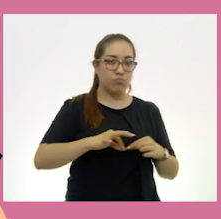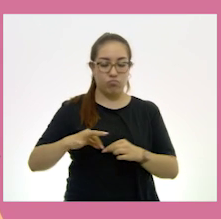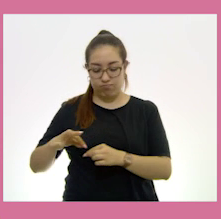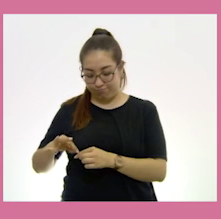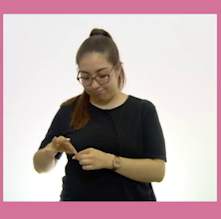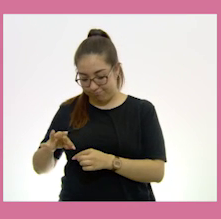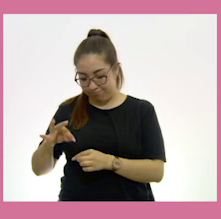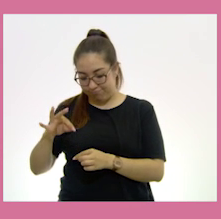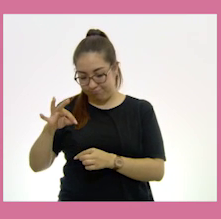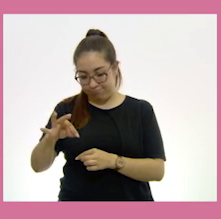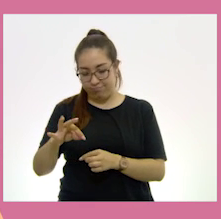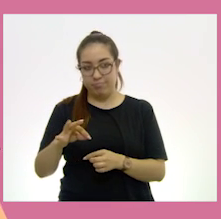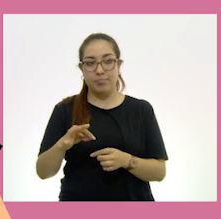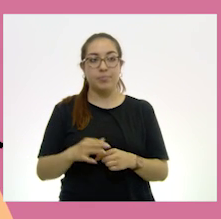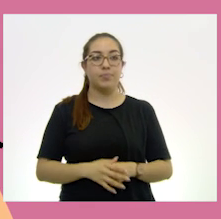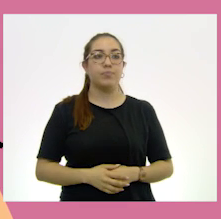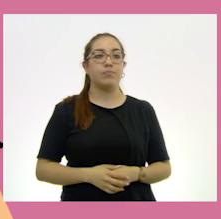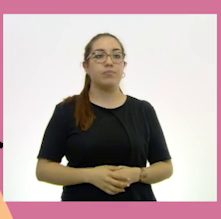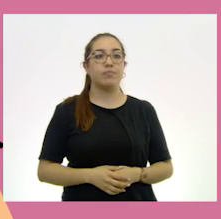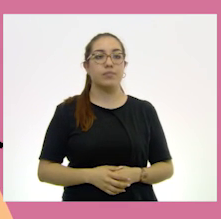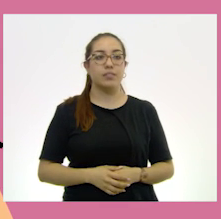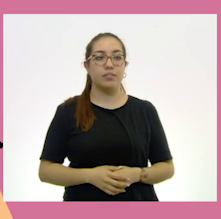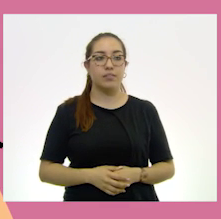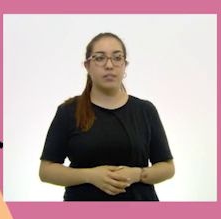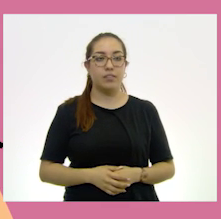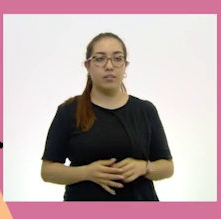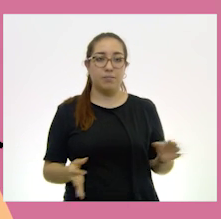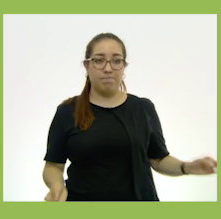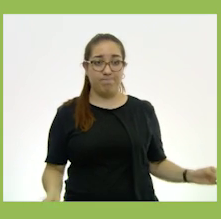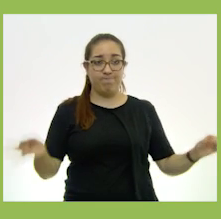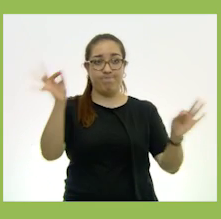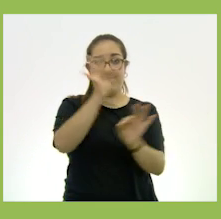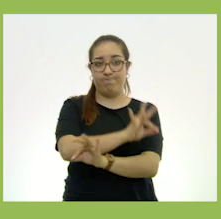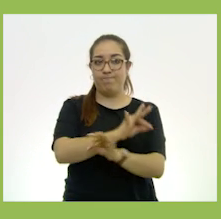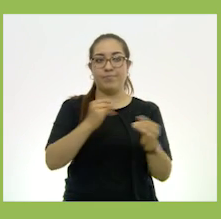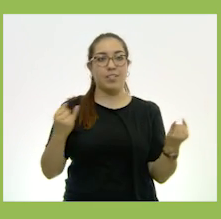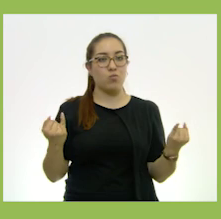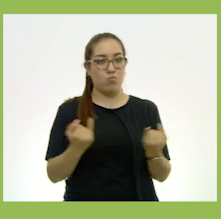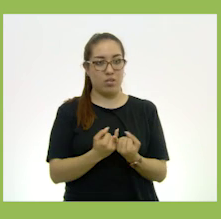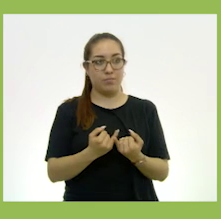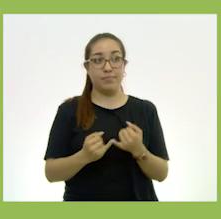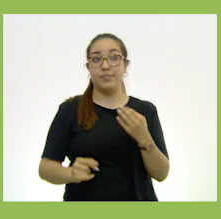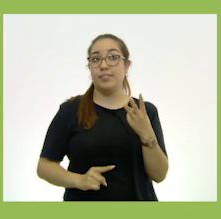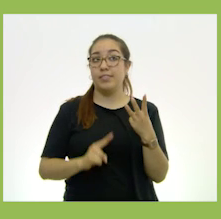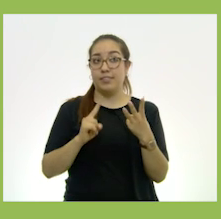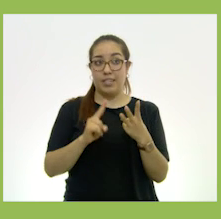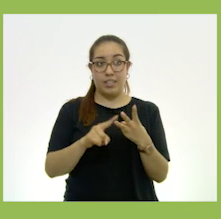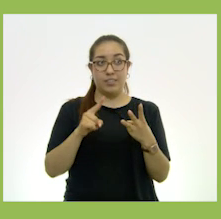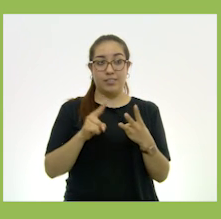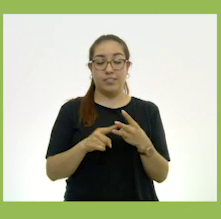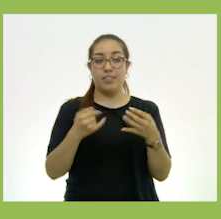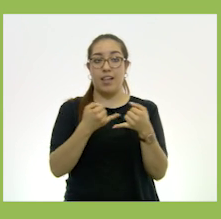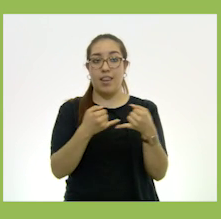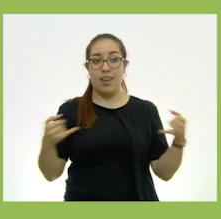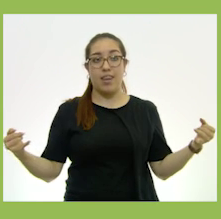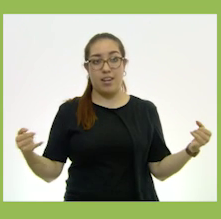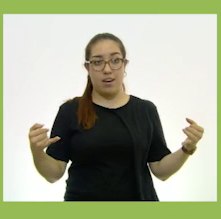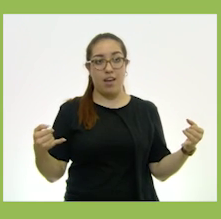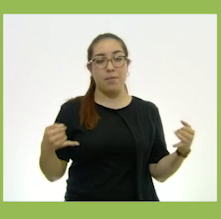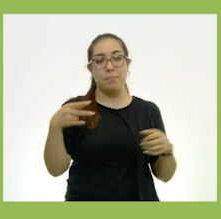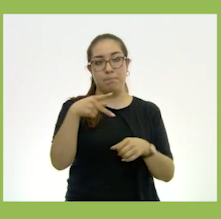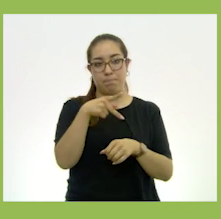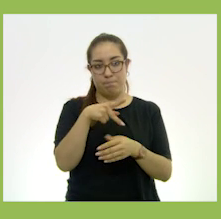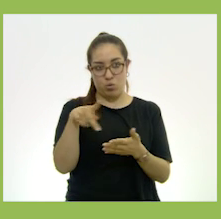arriba. Repite el paso anterior del otro lado de la playera. 3. Traza la línea